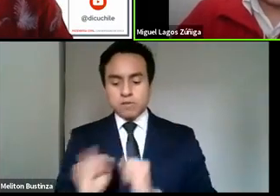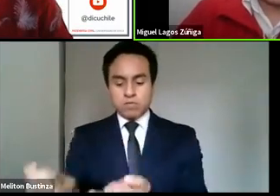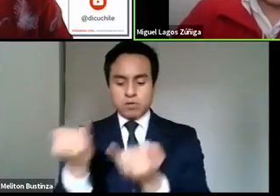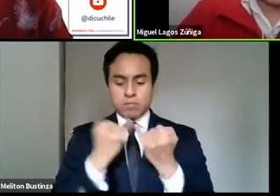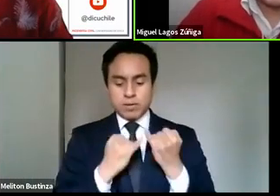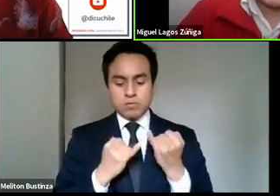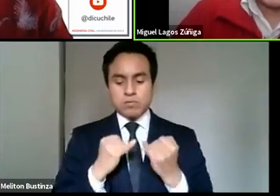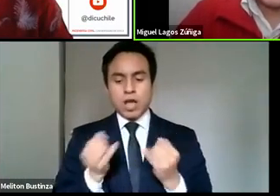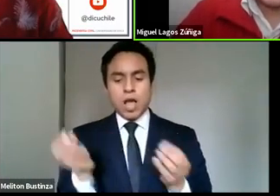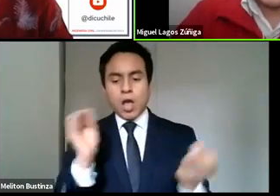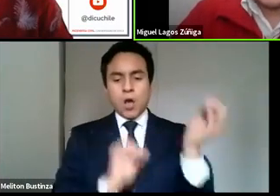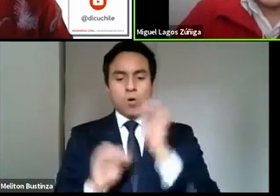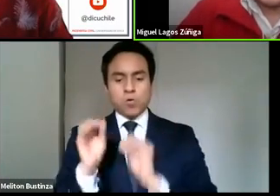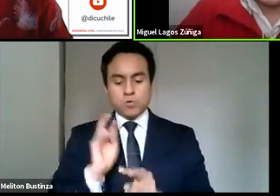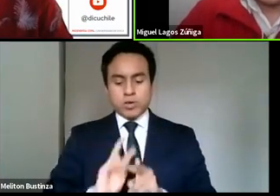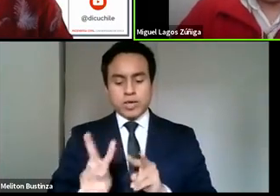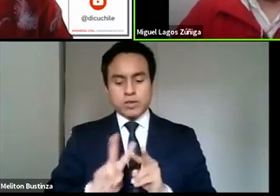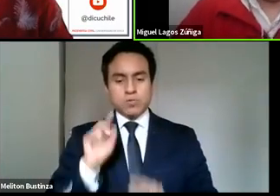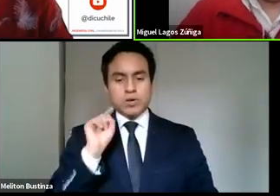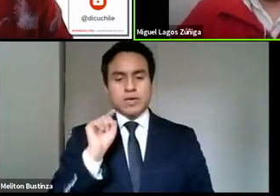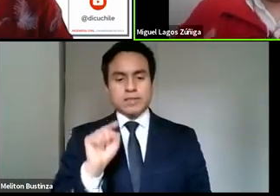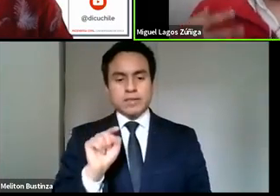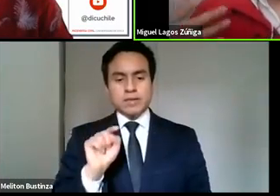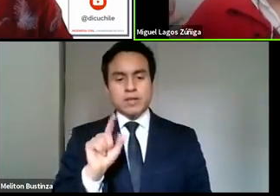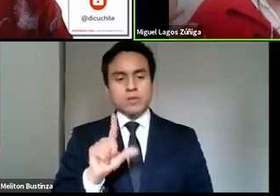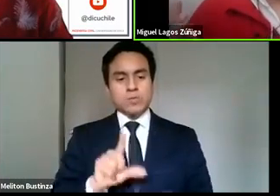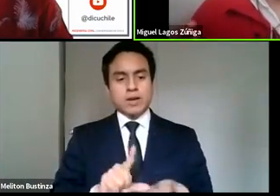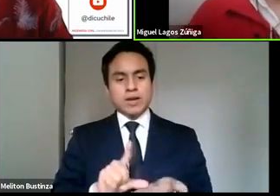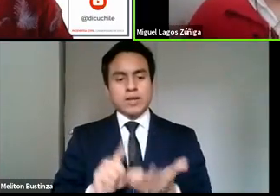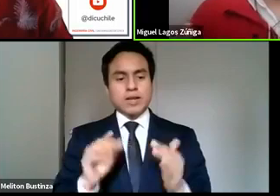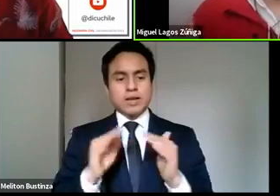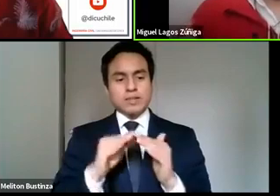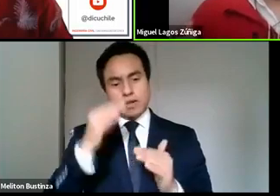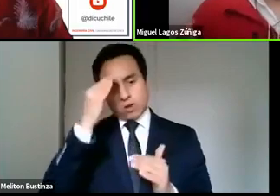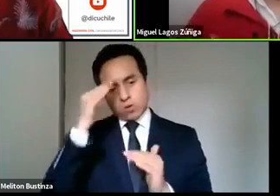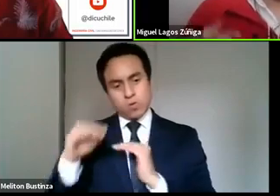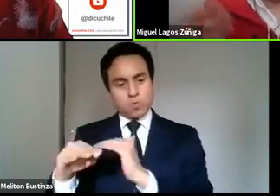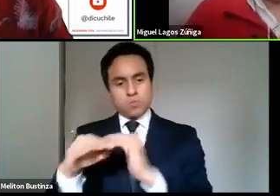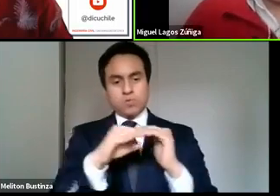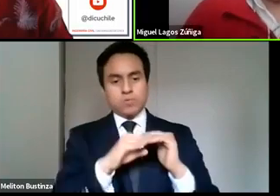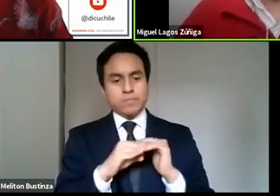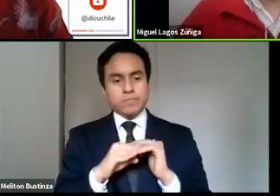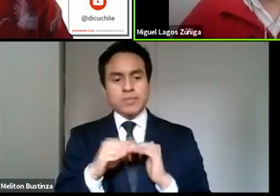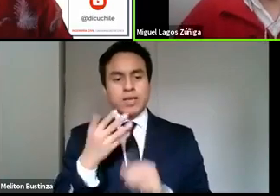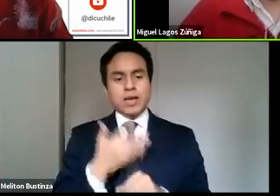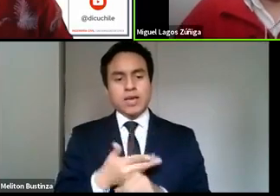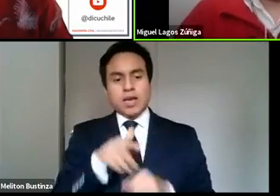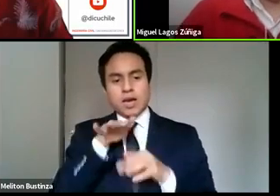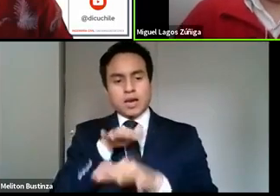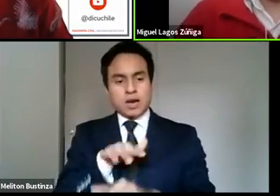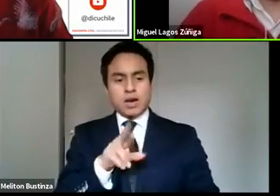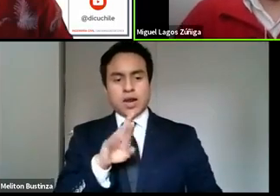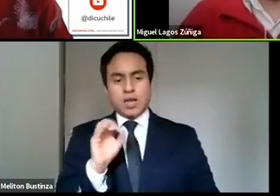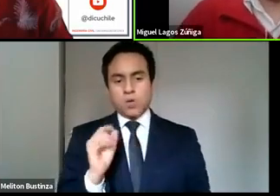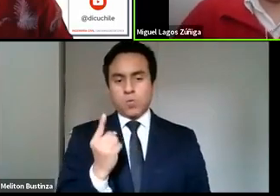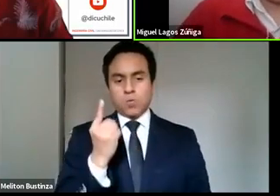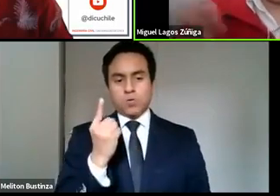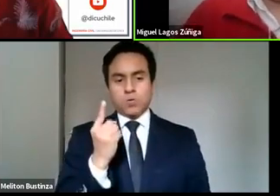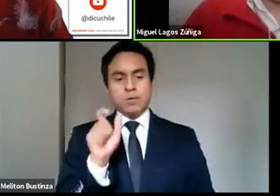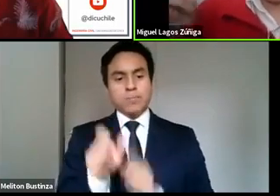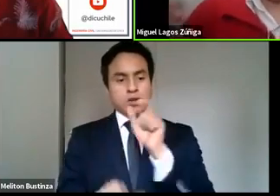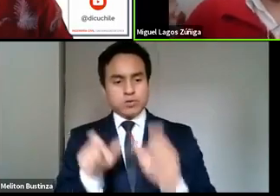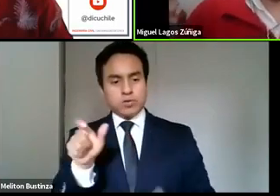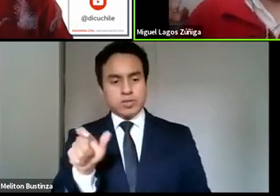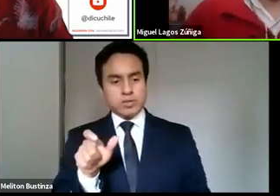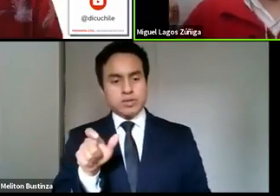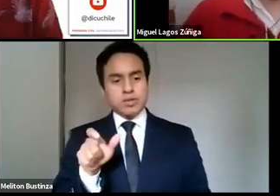vayamos construyendo este lugar de la casa común, donde hay un solo río, las personas que toman el